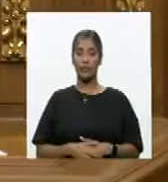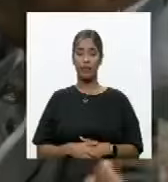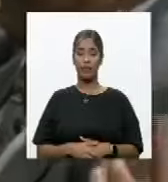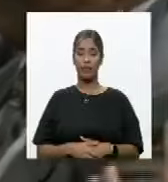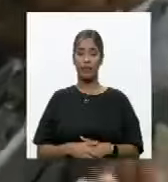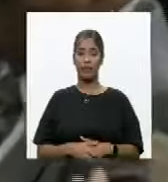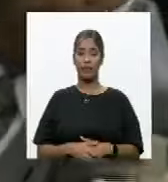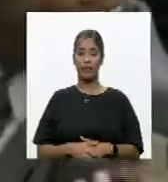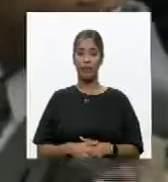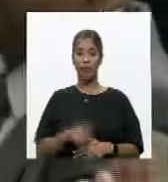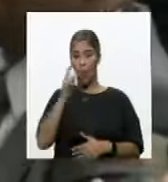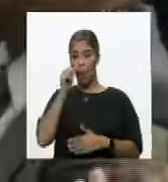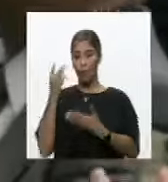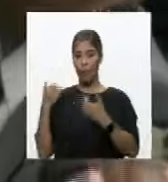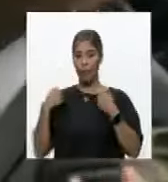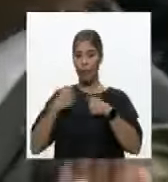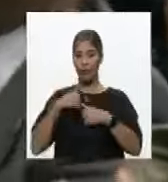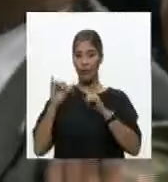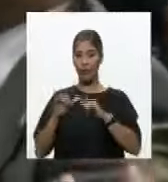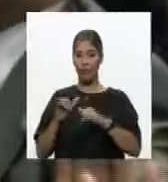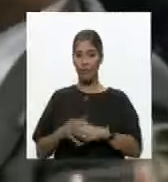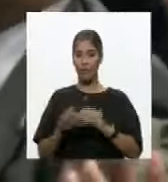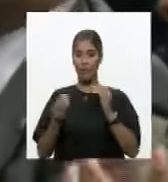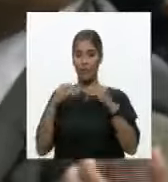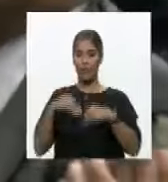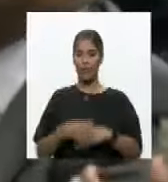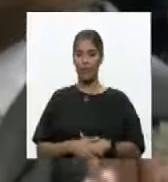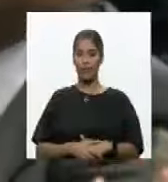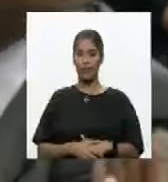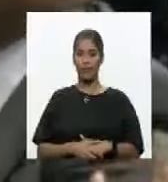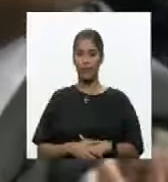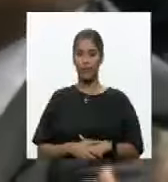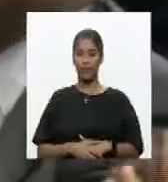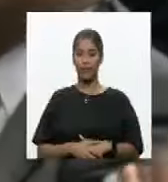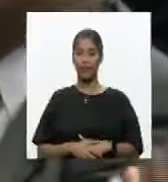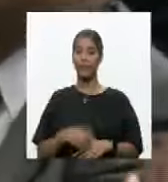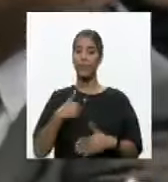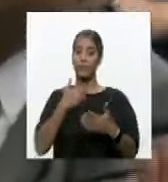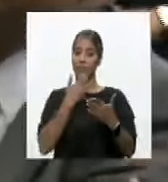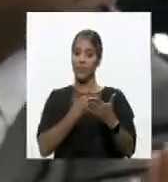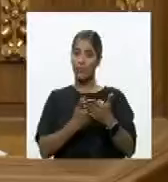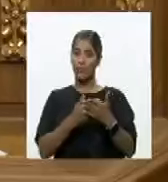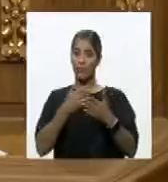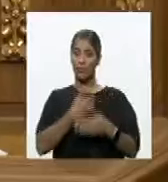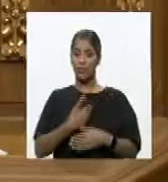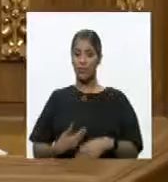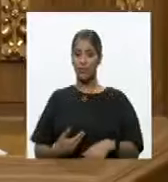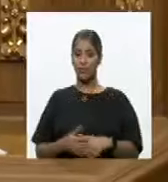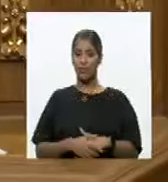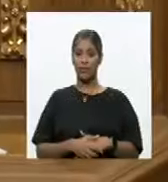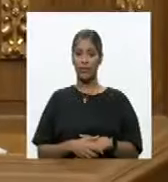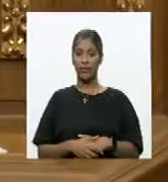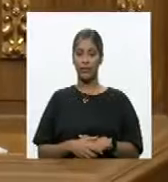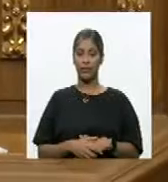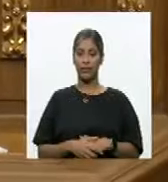Voy a dar lectura al acuerdo con la venia de la presidencia.